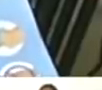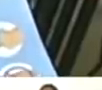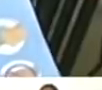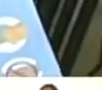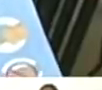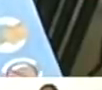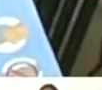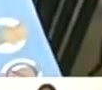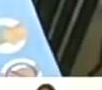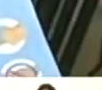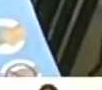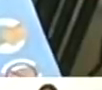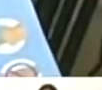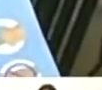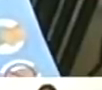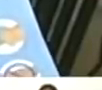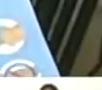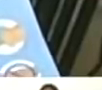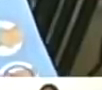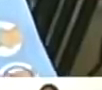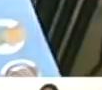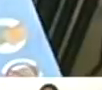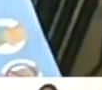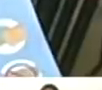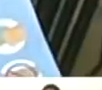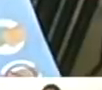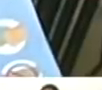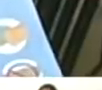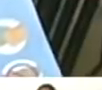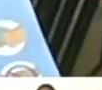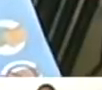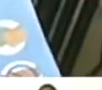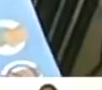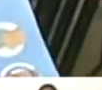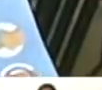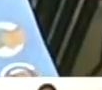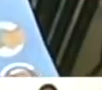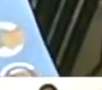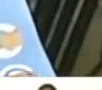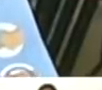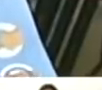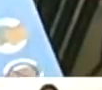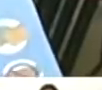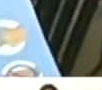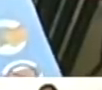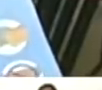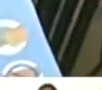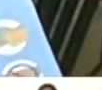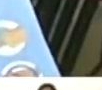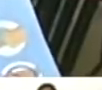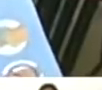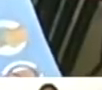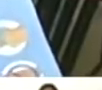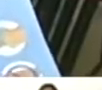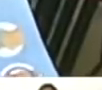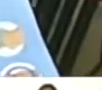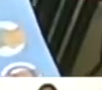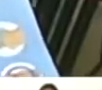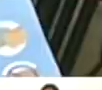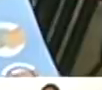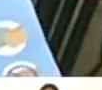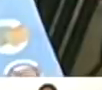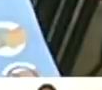lavar. Evita compartir vasos, platos u otros artículos de uso personal y limpie, desinfecta los